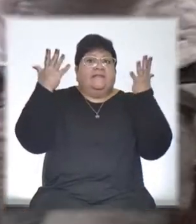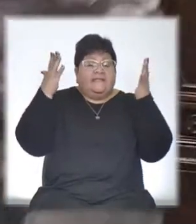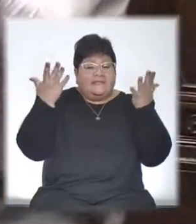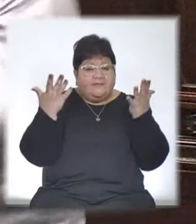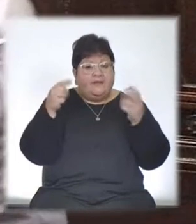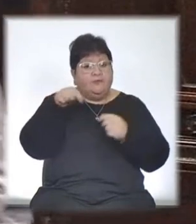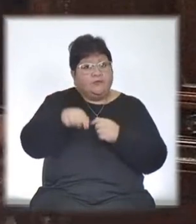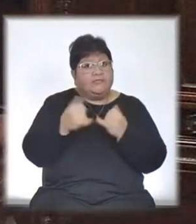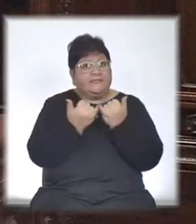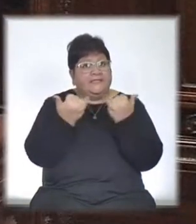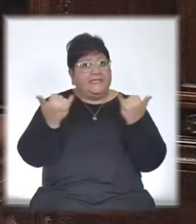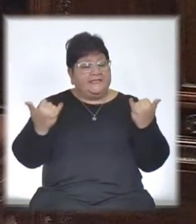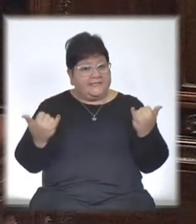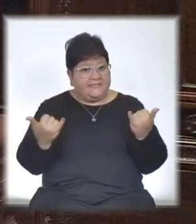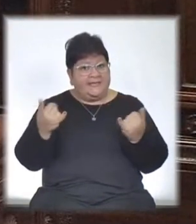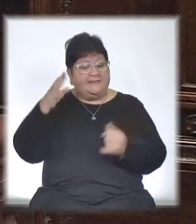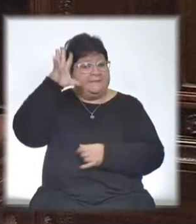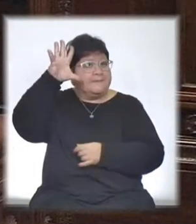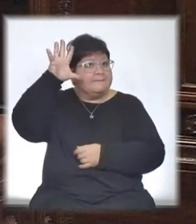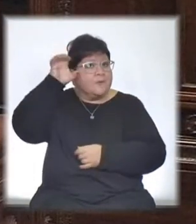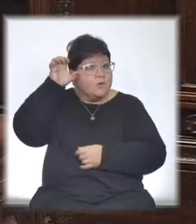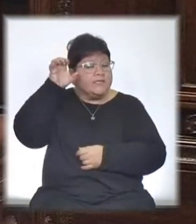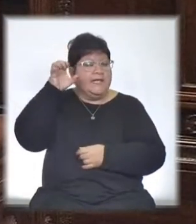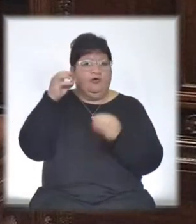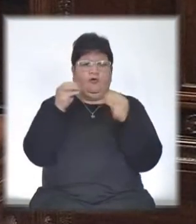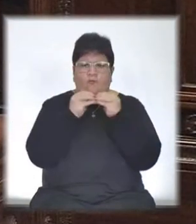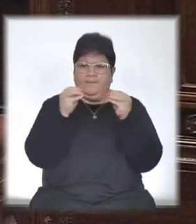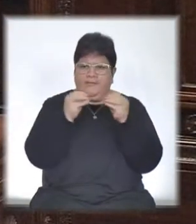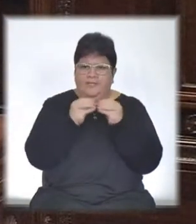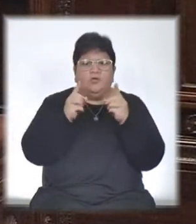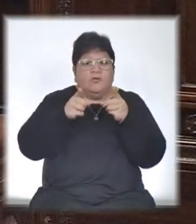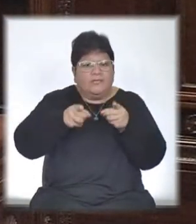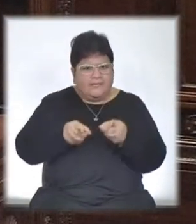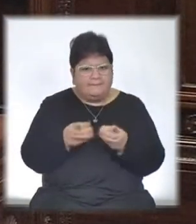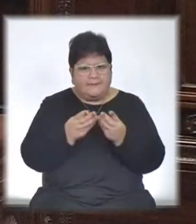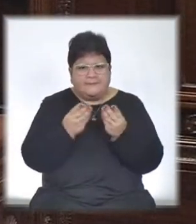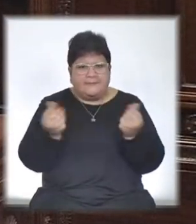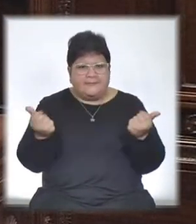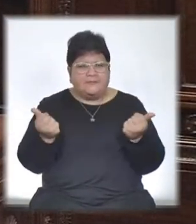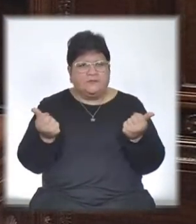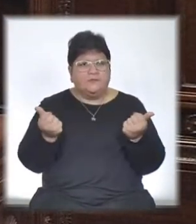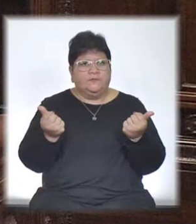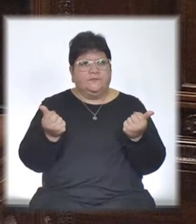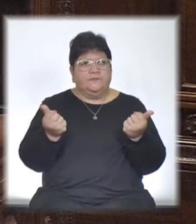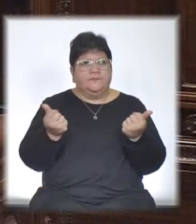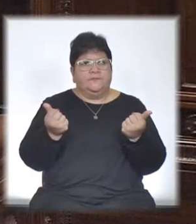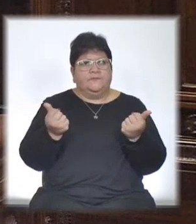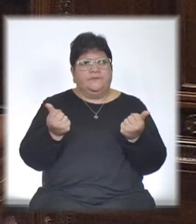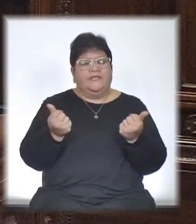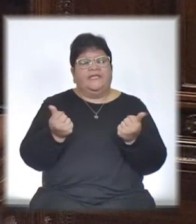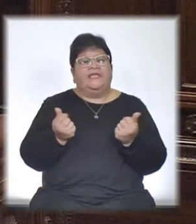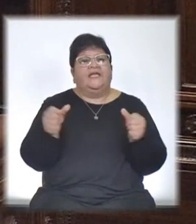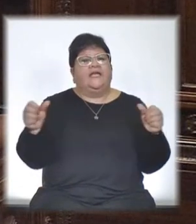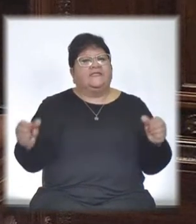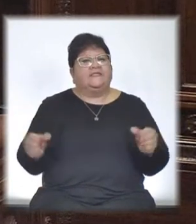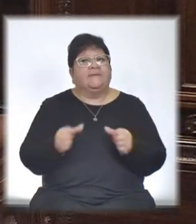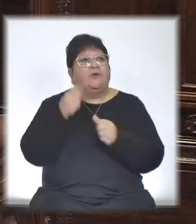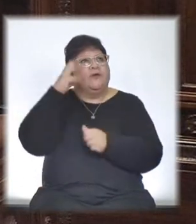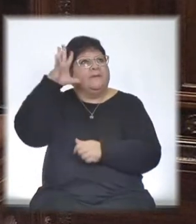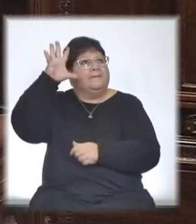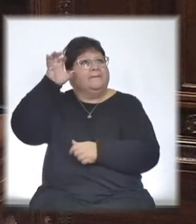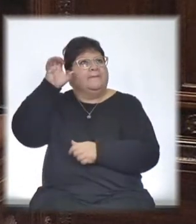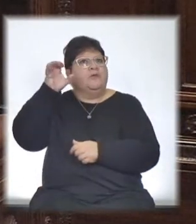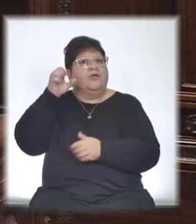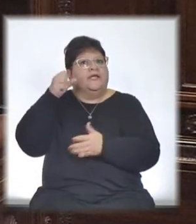emblemático de memoria, de homenaje a nuestros compañeros desaparecidos. Lo hacemos y reafirmamos al mismo tiempo nuestro pasado